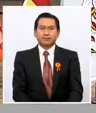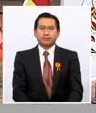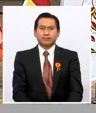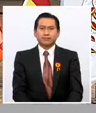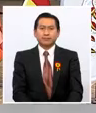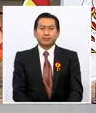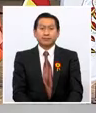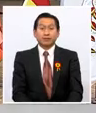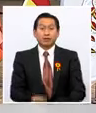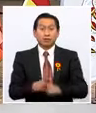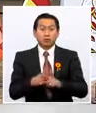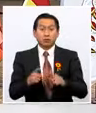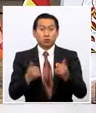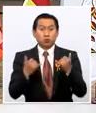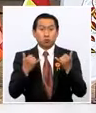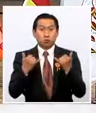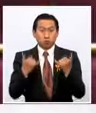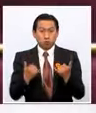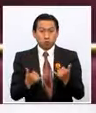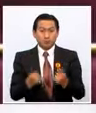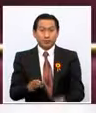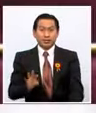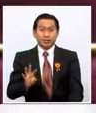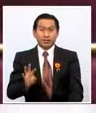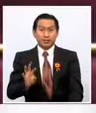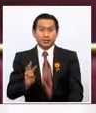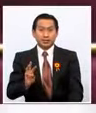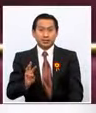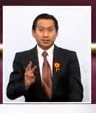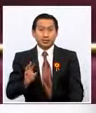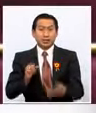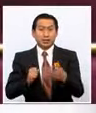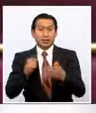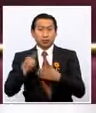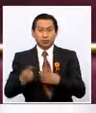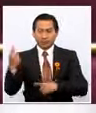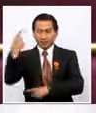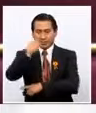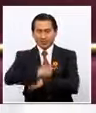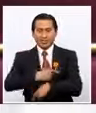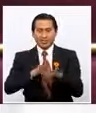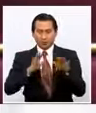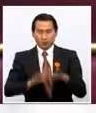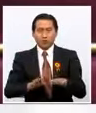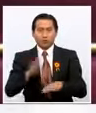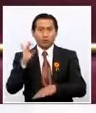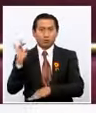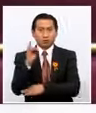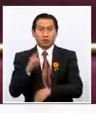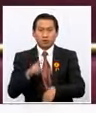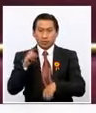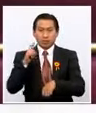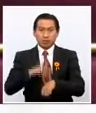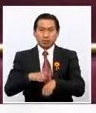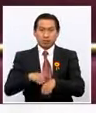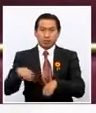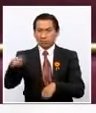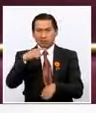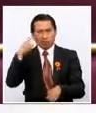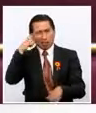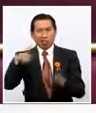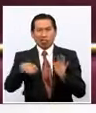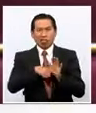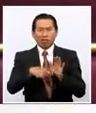sin embargo hoy 6 de agosto día de la patria no tenemos tiempo para el pesimismo